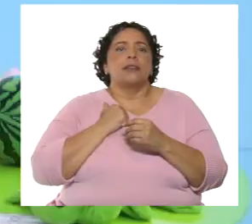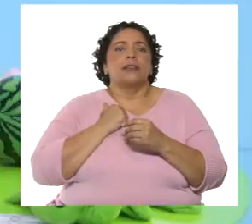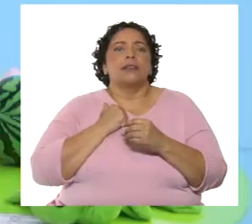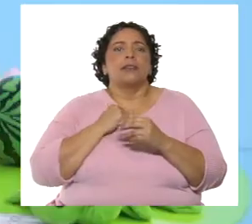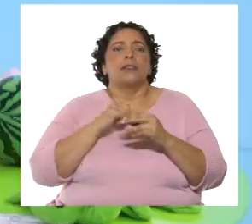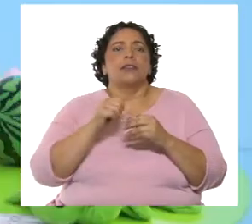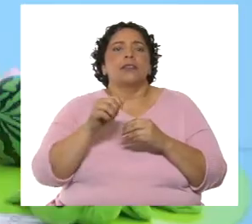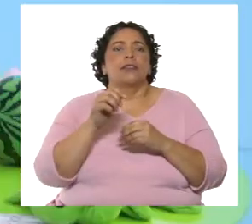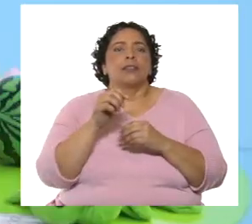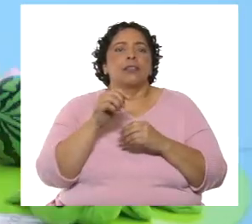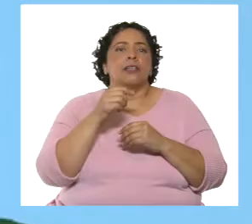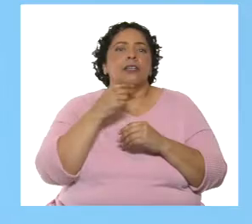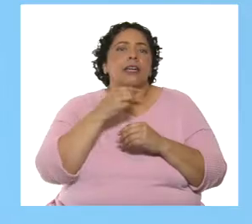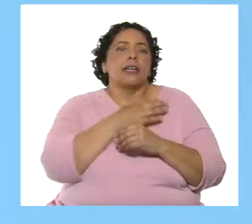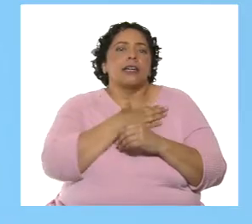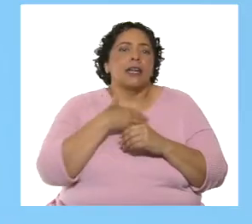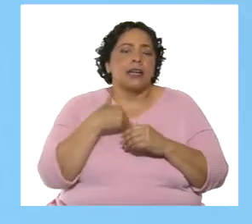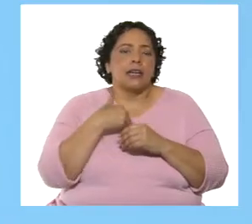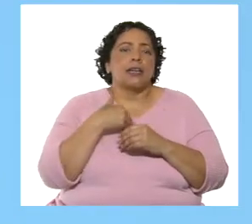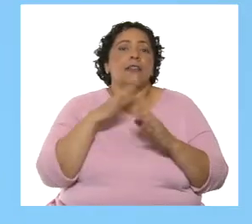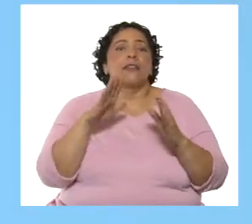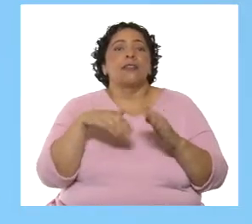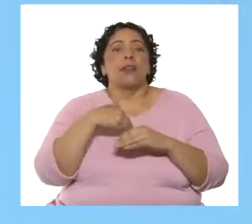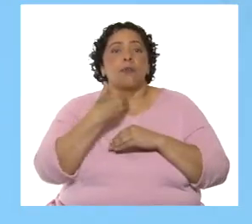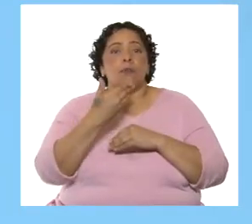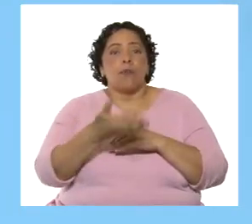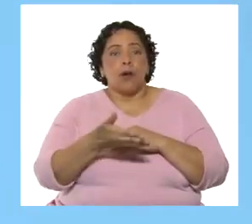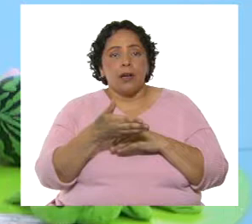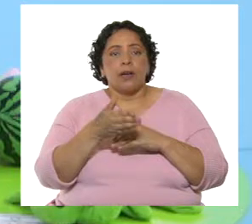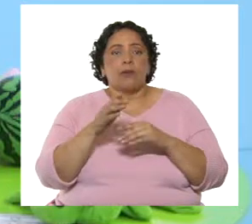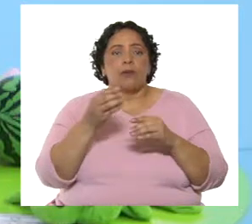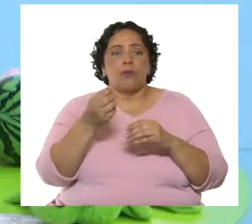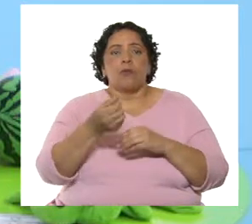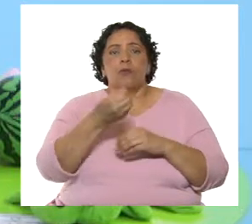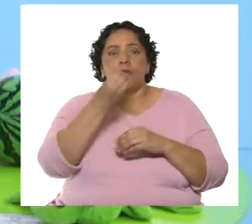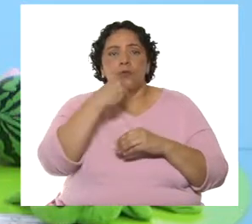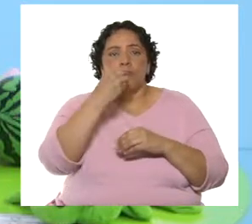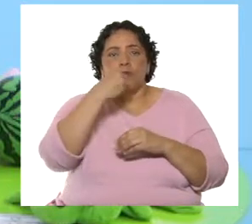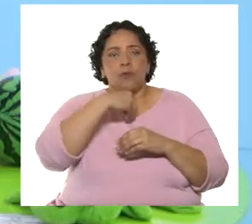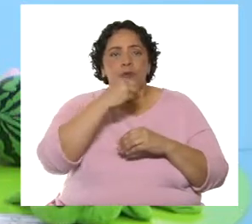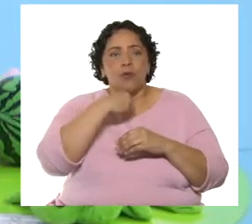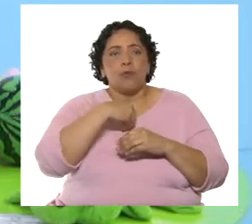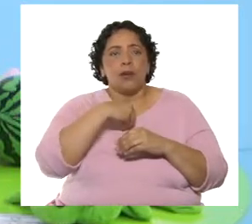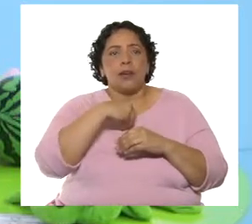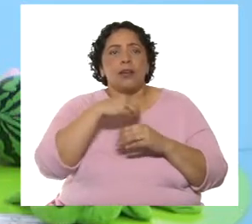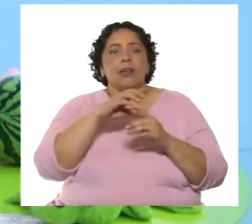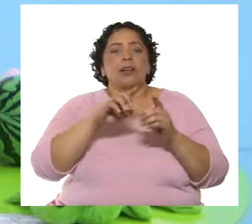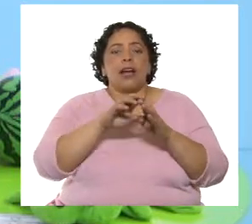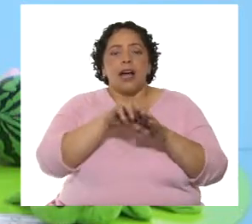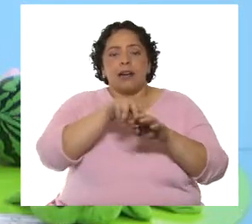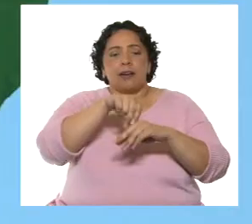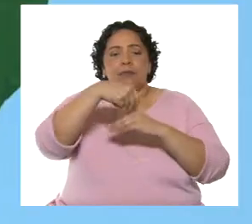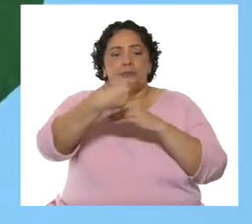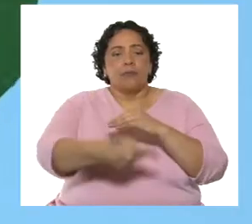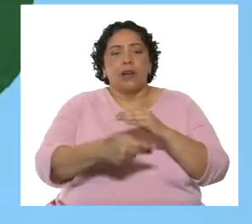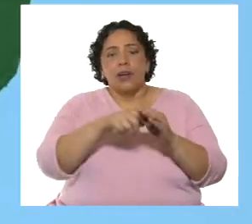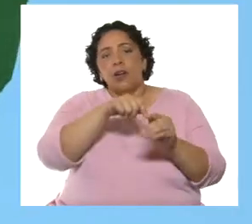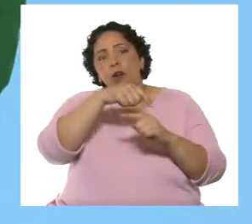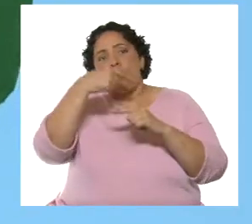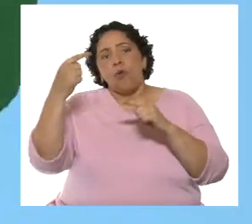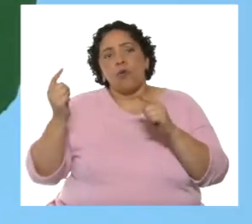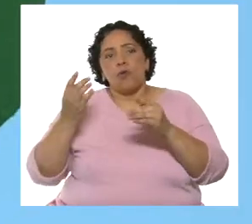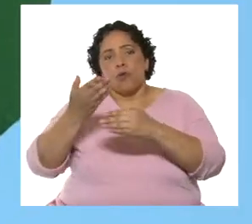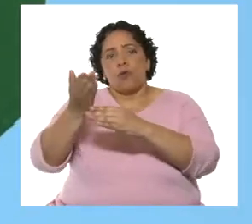la letra que quiere, ¿no? Y después, con esas letras que van cayendo del otro lado que la rana se está